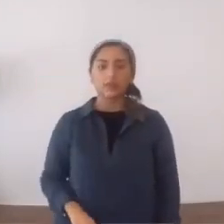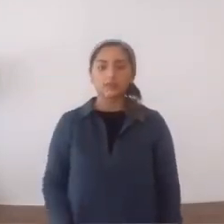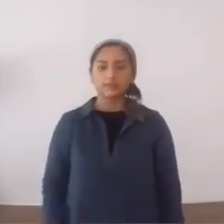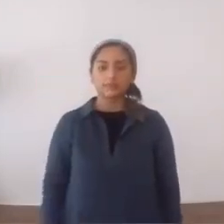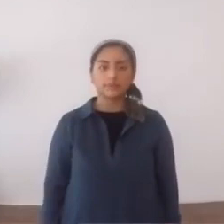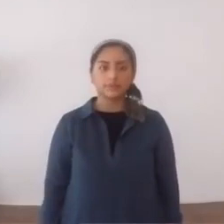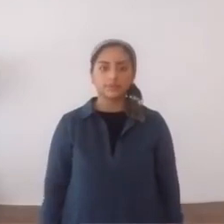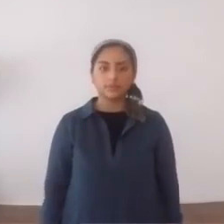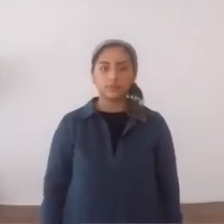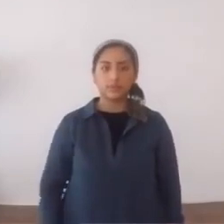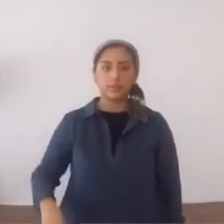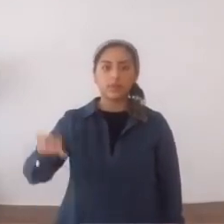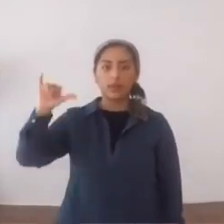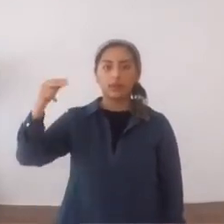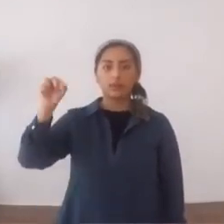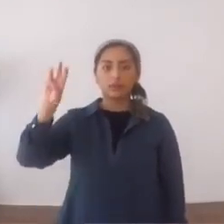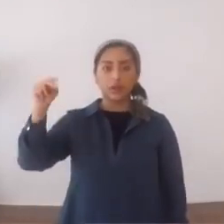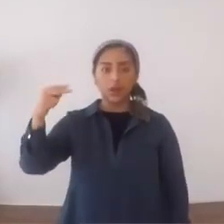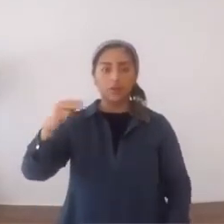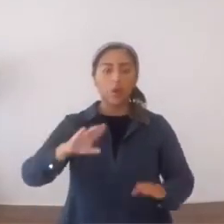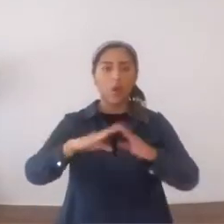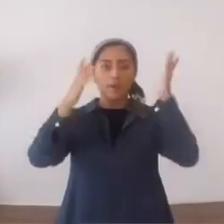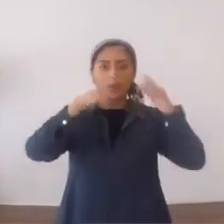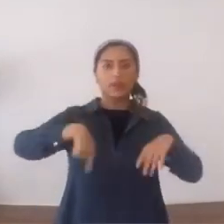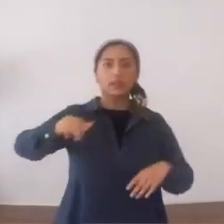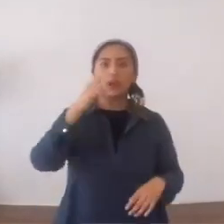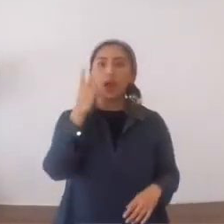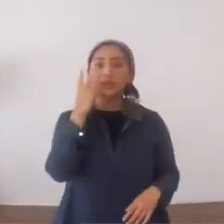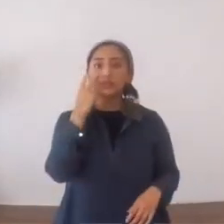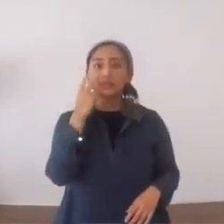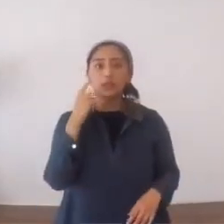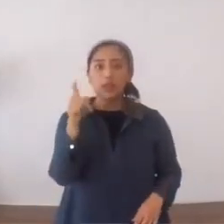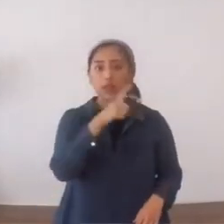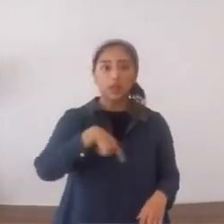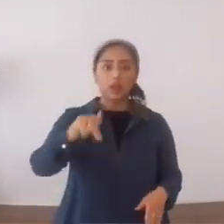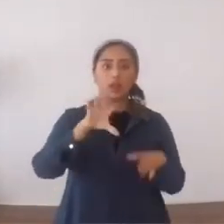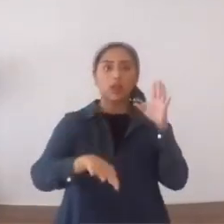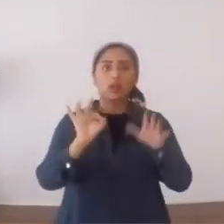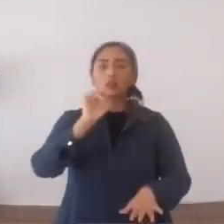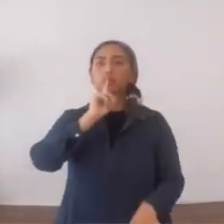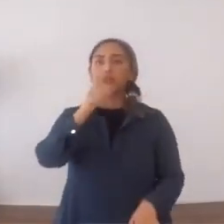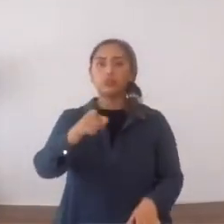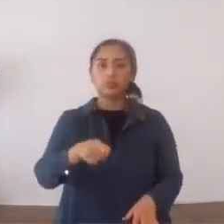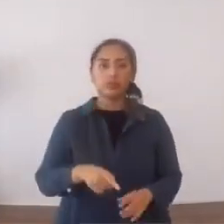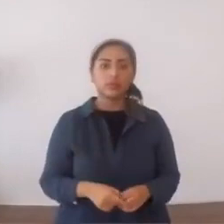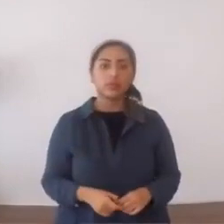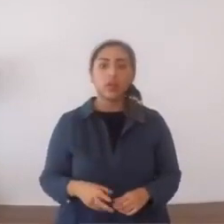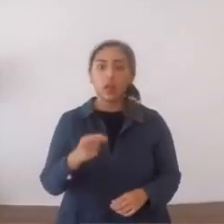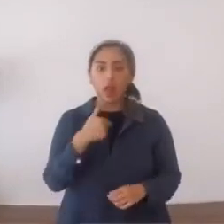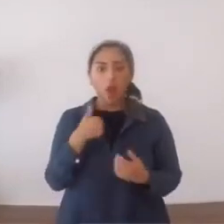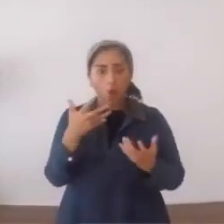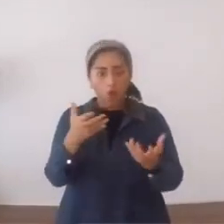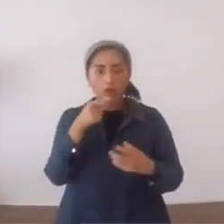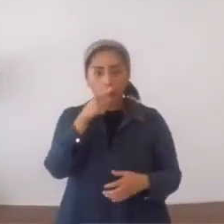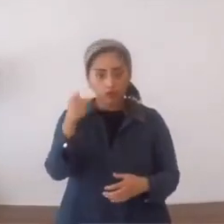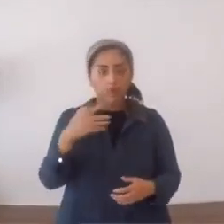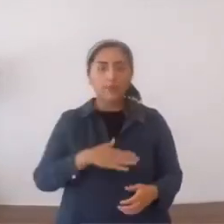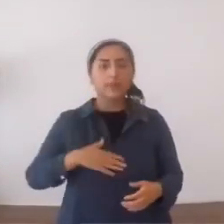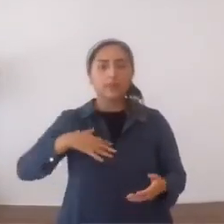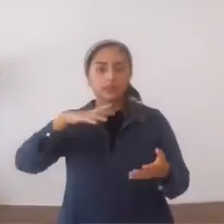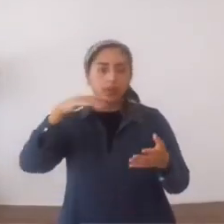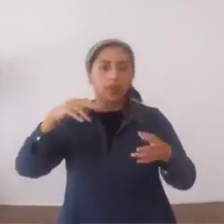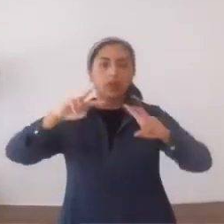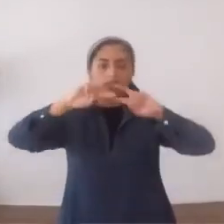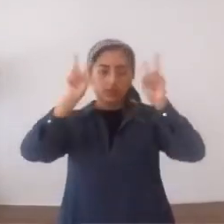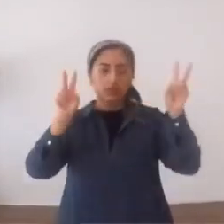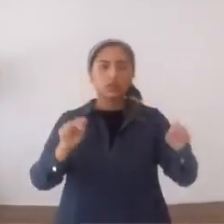están, Yahweh les está abriendo los ose, están despertando, y me gustaría que estudiaras el